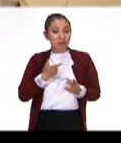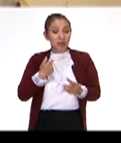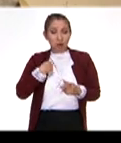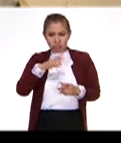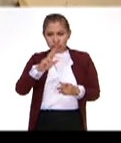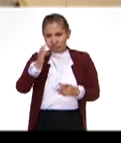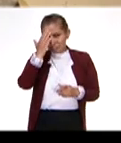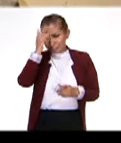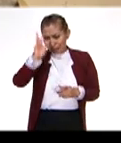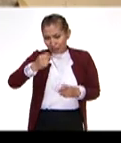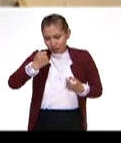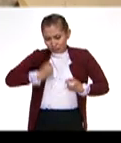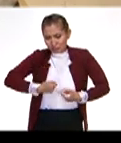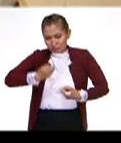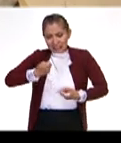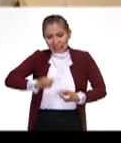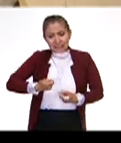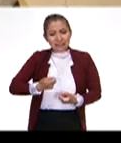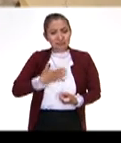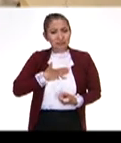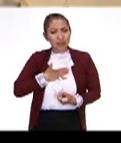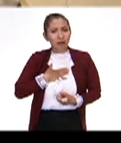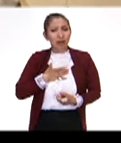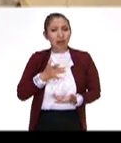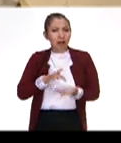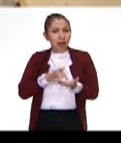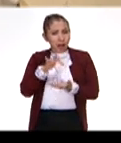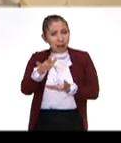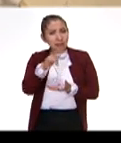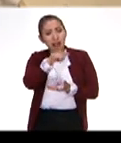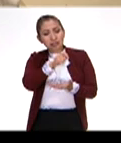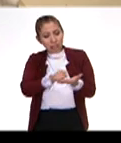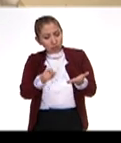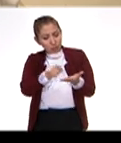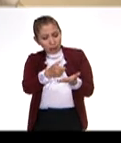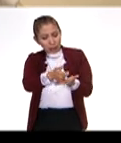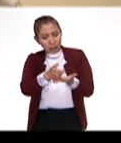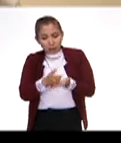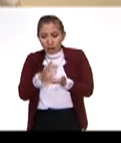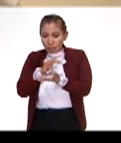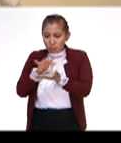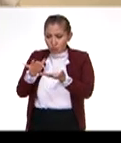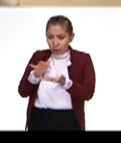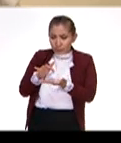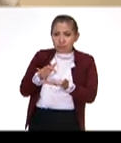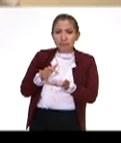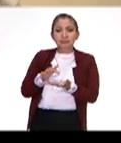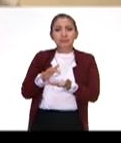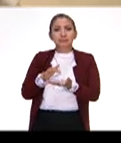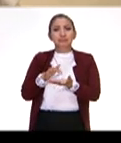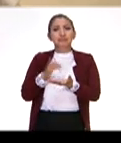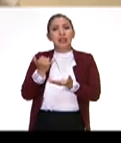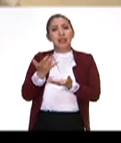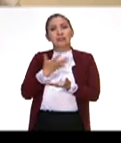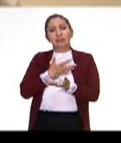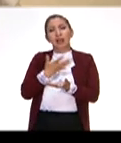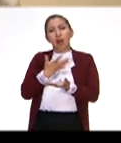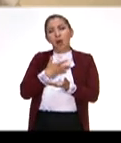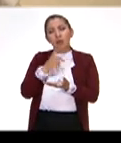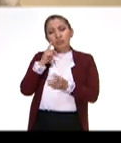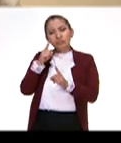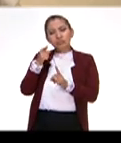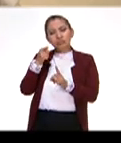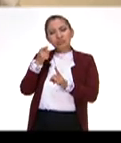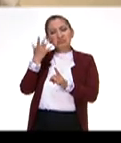yo reconozco lo que soy gracias a la escritura, gracias a la lectura, y tengo muy bien